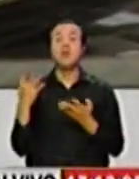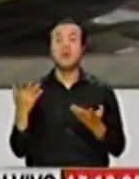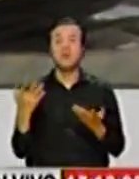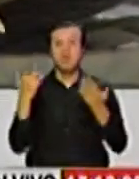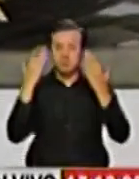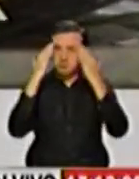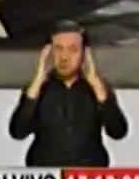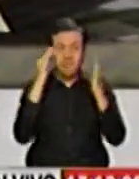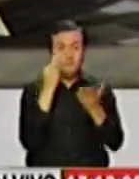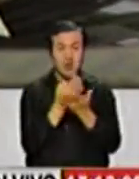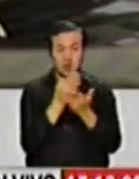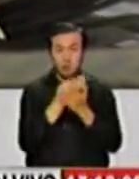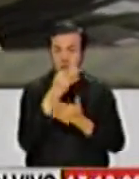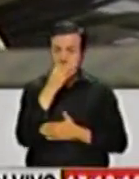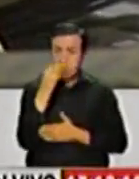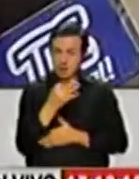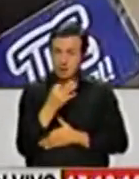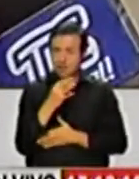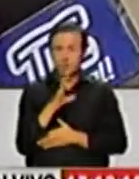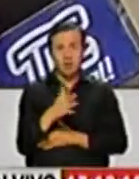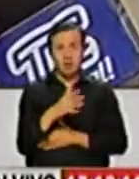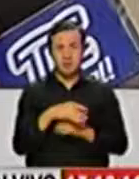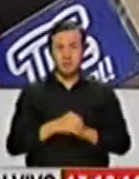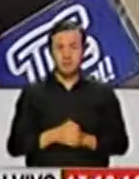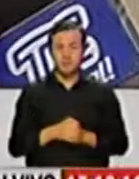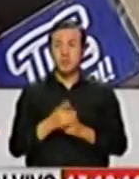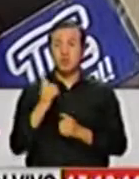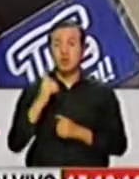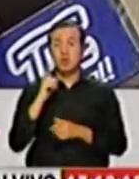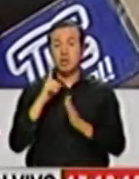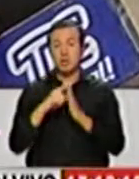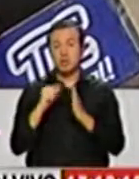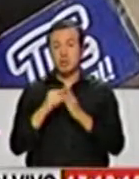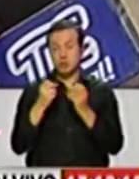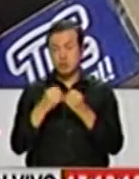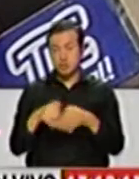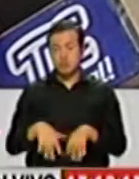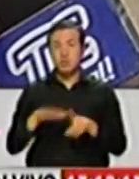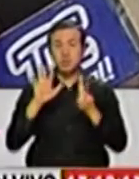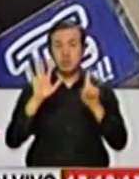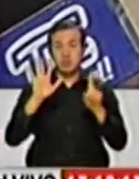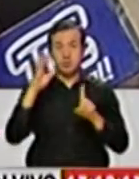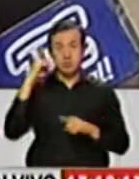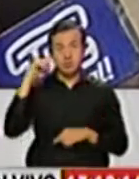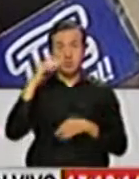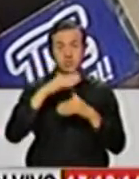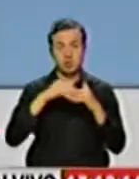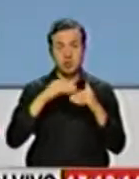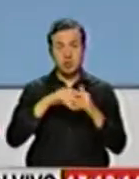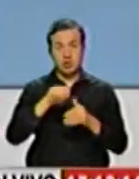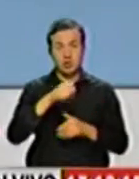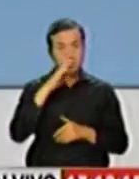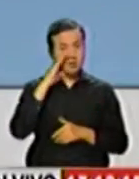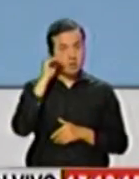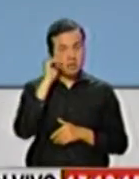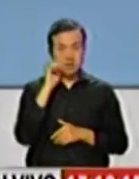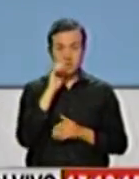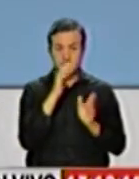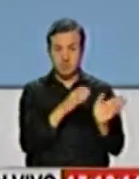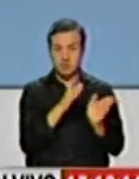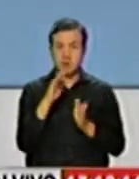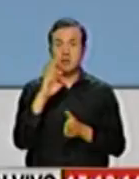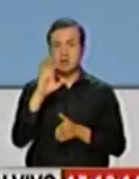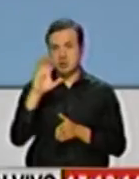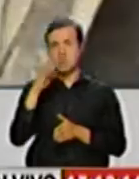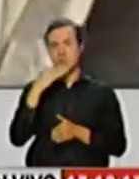siquiera se facturó sobre valores reales. Y se desfalcó al SRI por 6 millones desde Gamavisión. TC Televisión sigue estando en